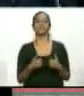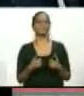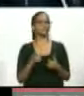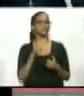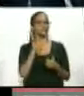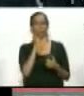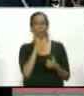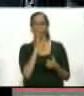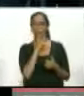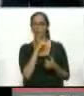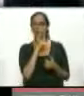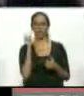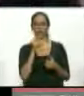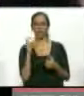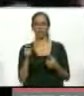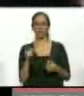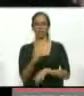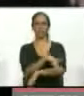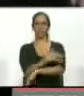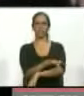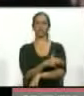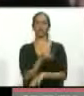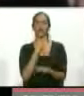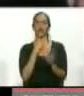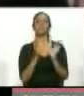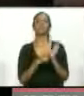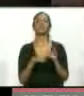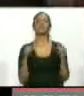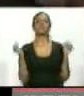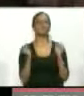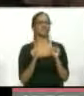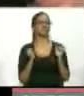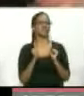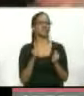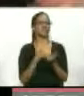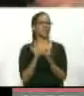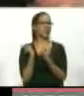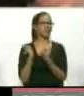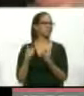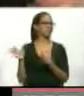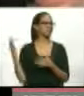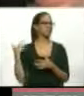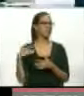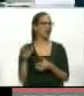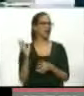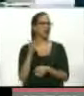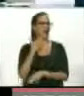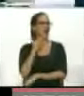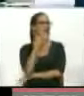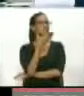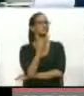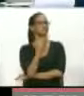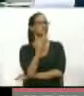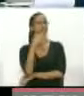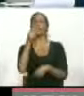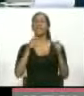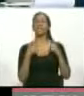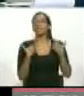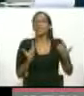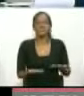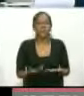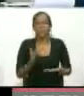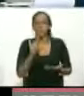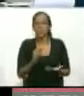la gente está absolutamente fría y pusilánime mujica y la gente se cansó de decir